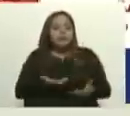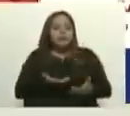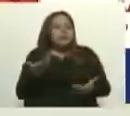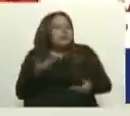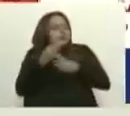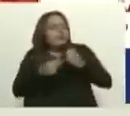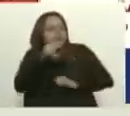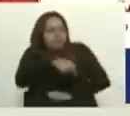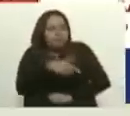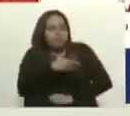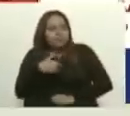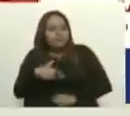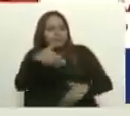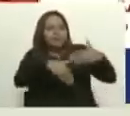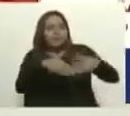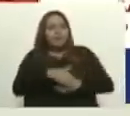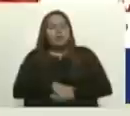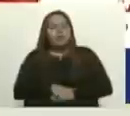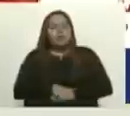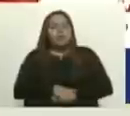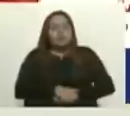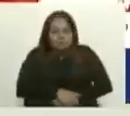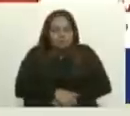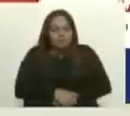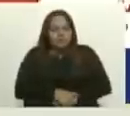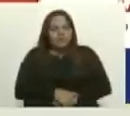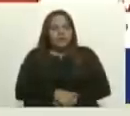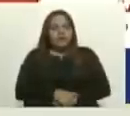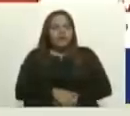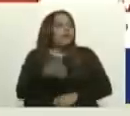aquí pidiendo mi voto? ¿Dónde están tus hijos?